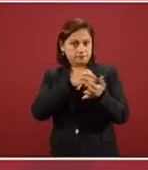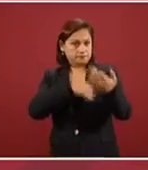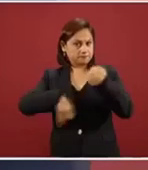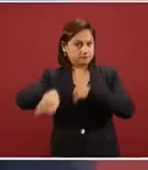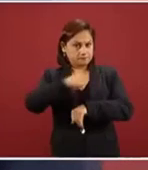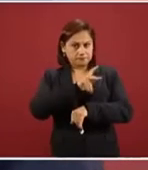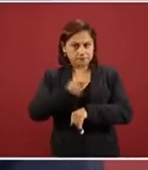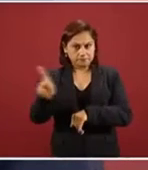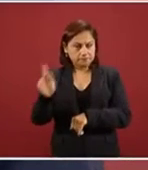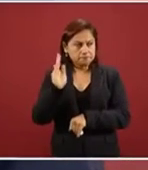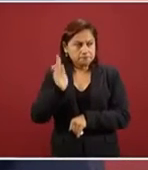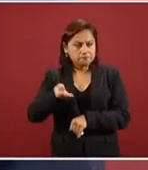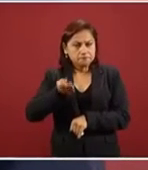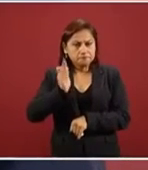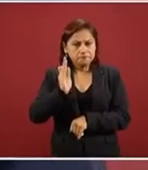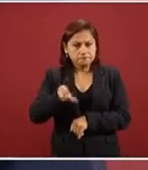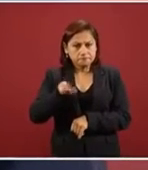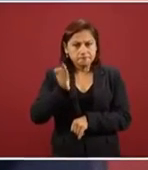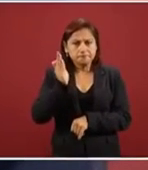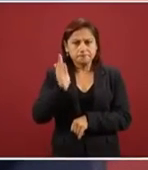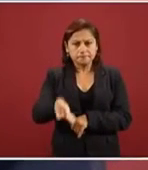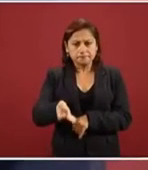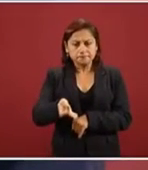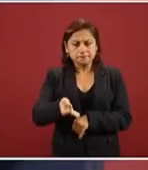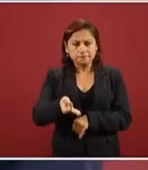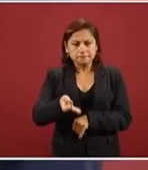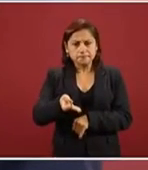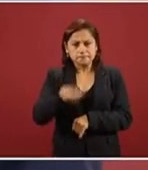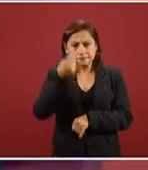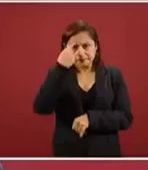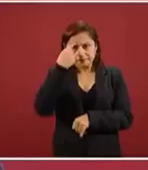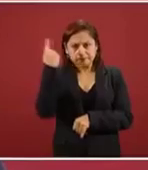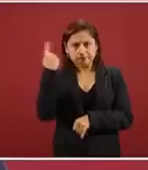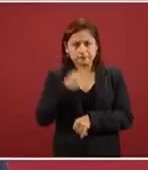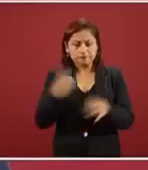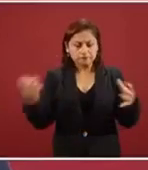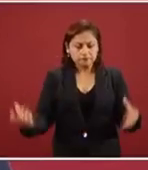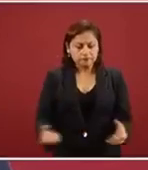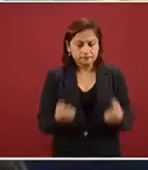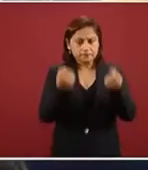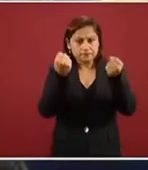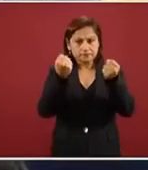y para que podamos sacar adelante al país.